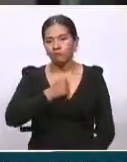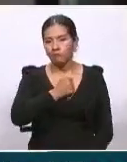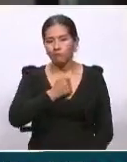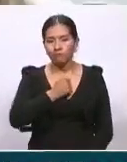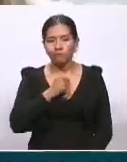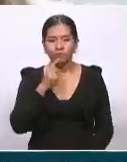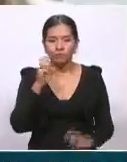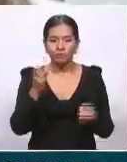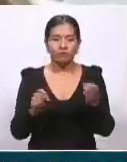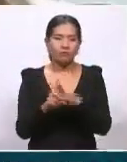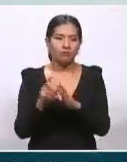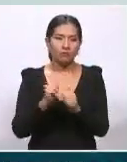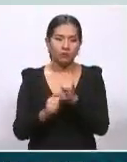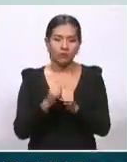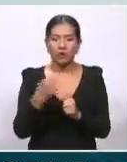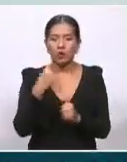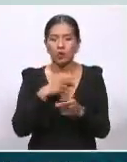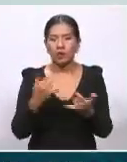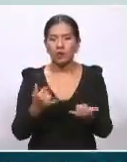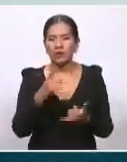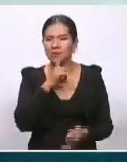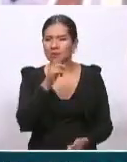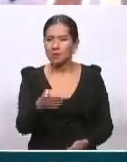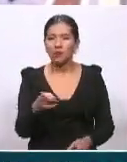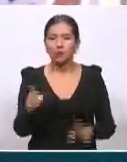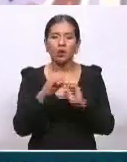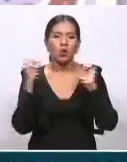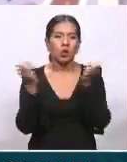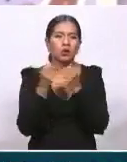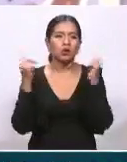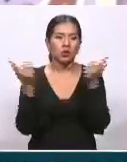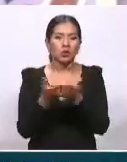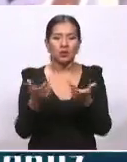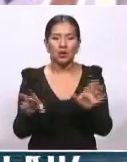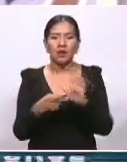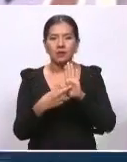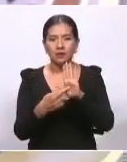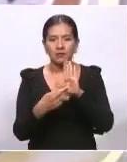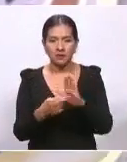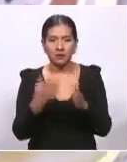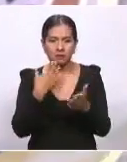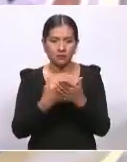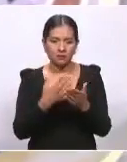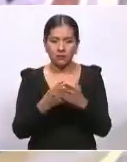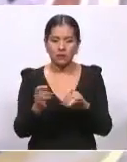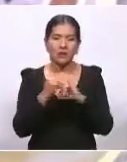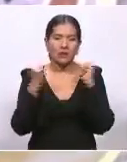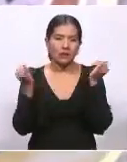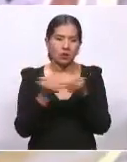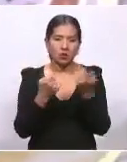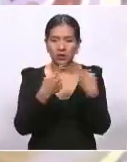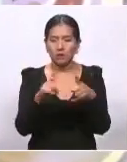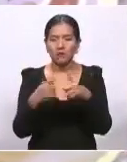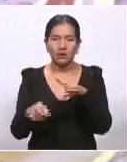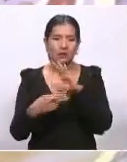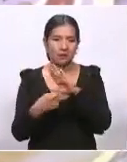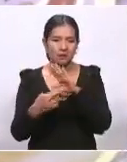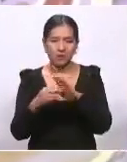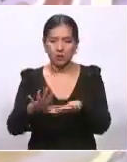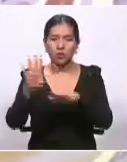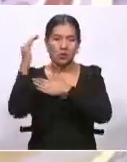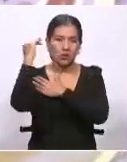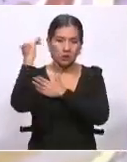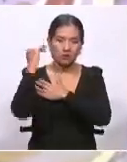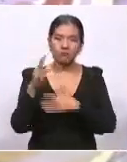haya ocurrido estamos seguros que las organizaciones sociales representativas instituciones representativas de Santa Cruz